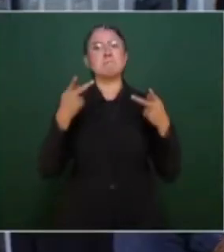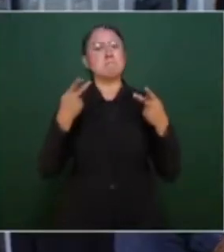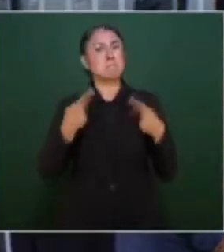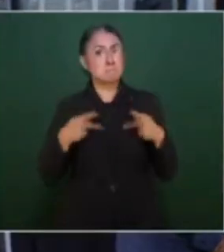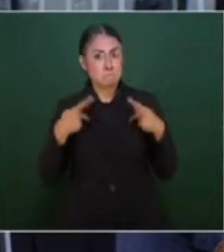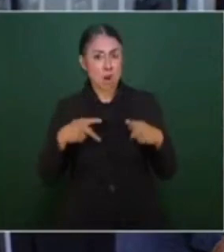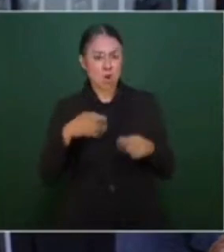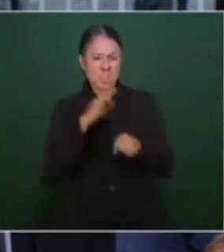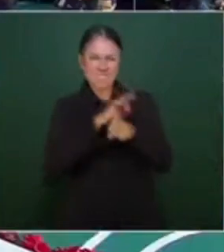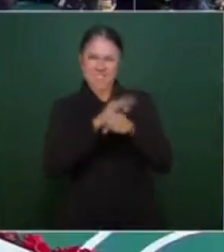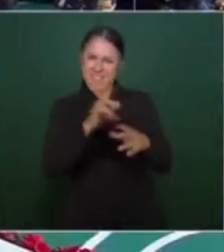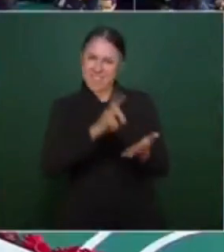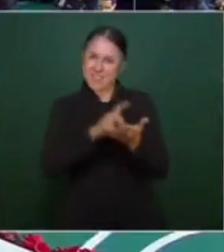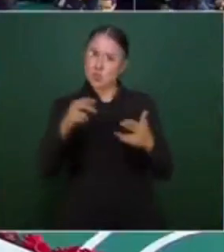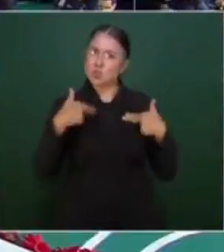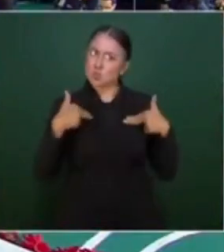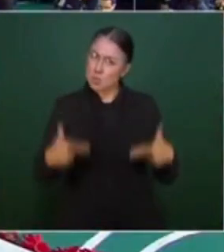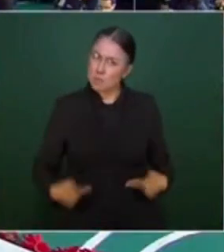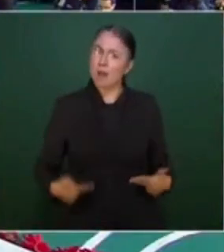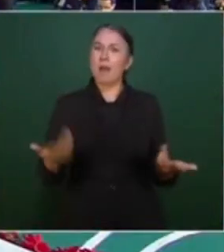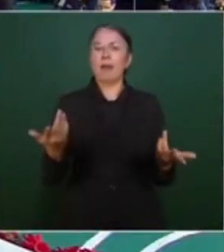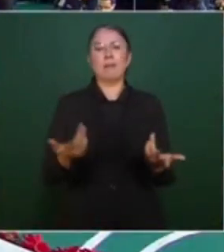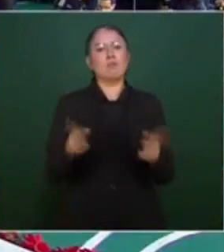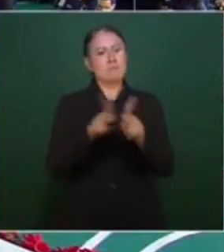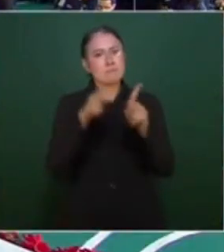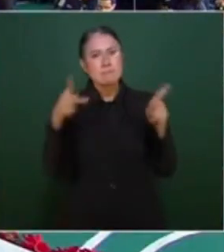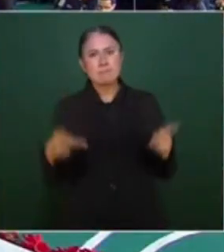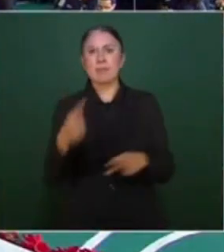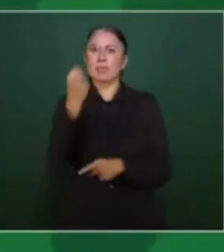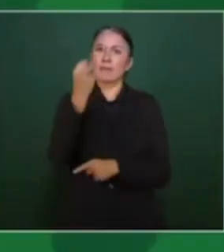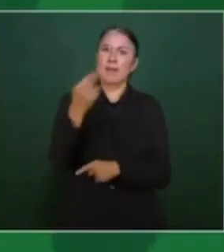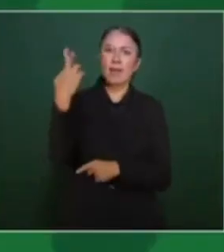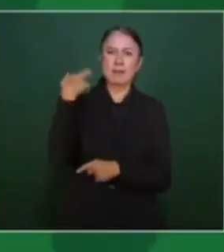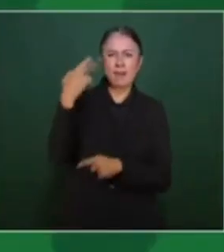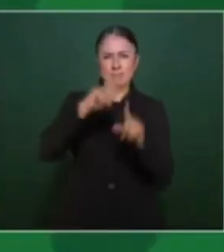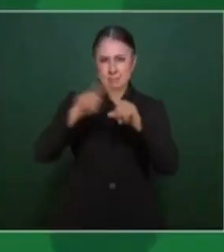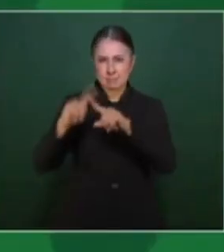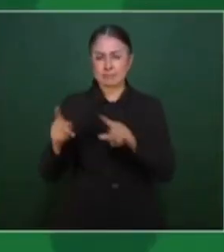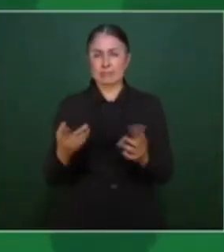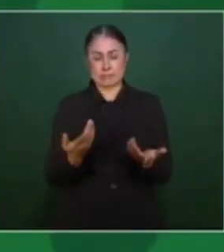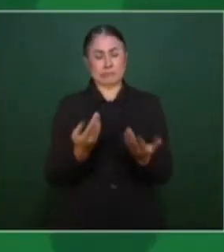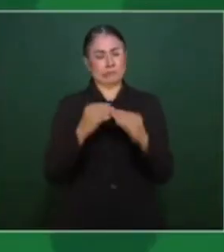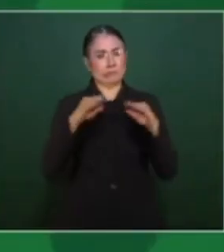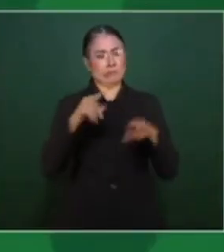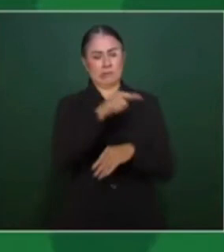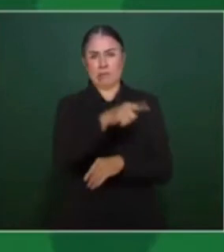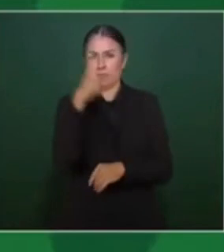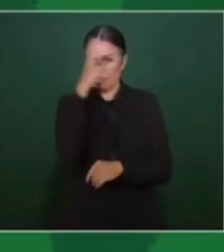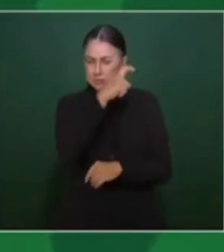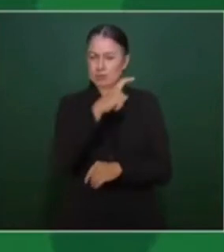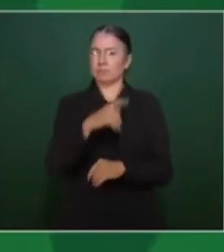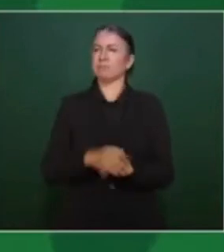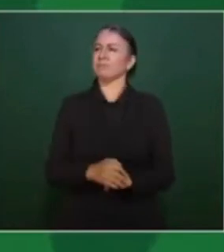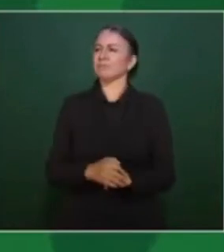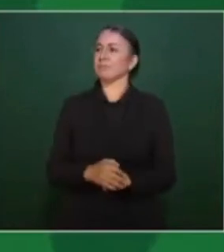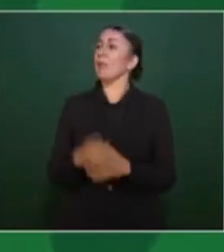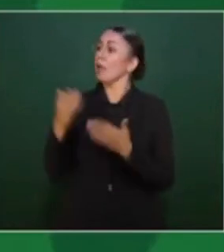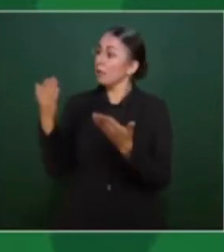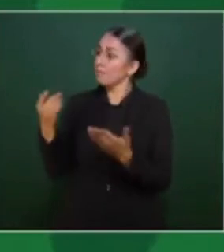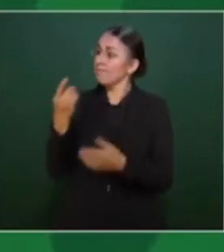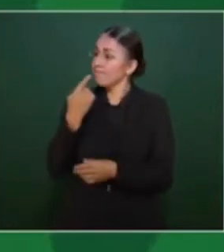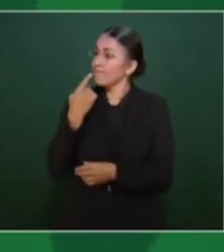humanos. Gracias. Pues ya presentaste la denuncia y yo le voy a pedir, seguramente ya lo está